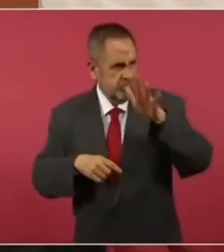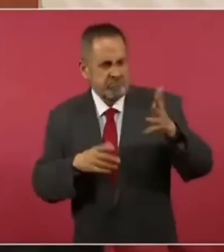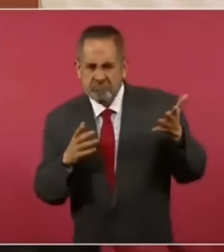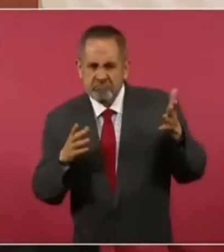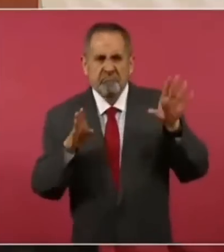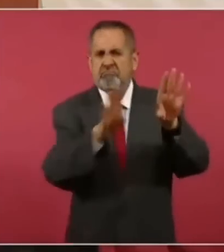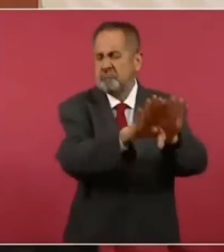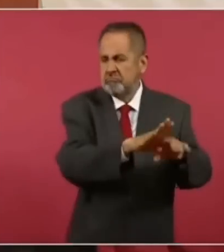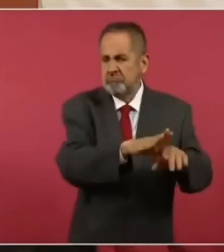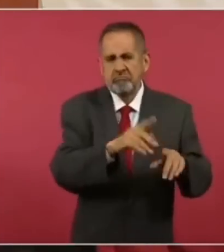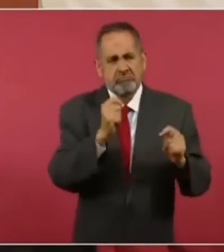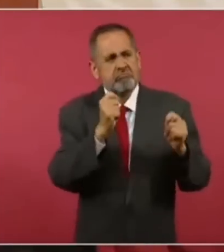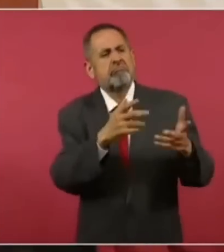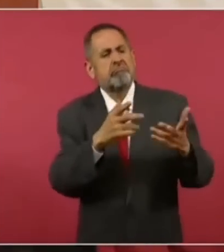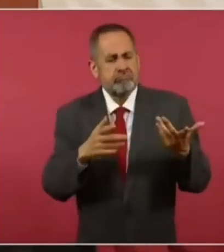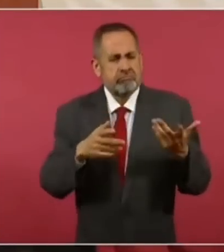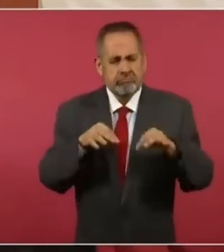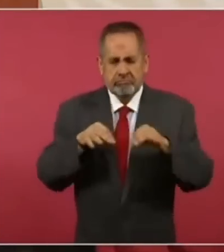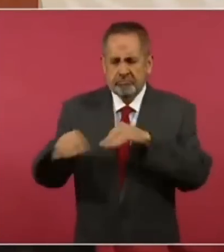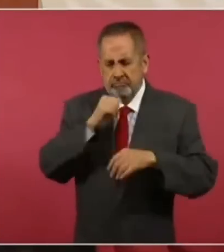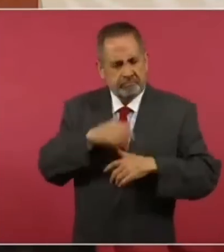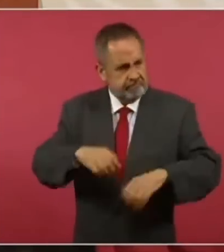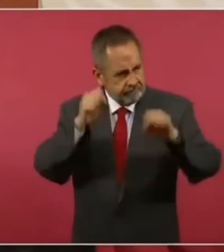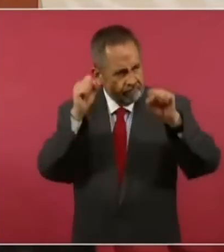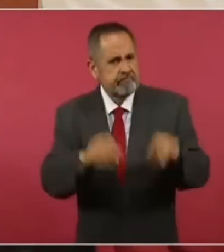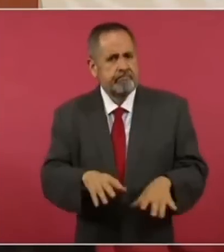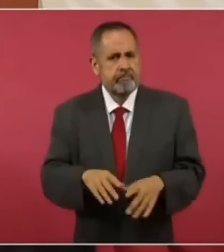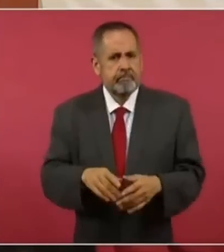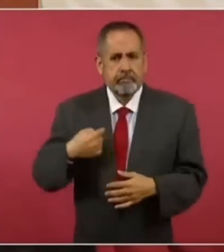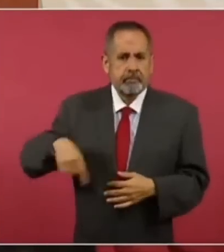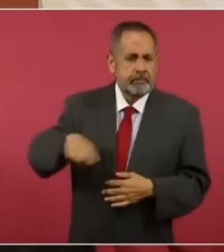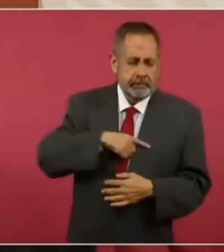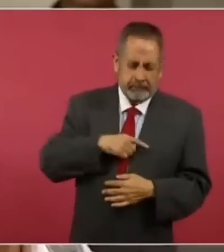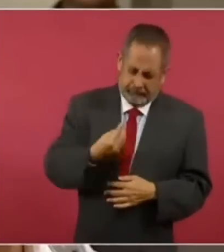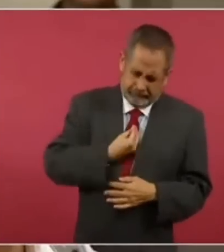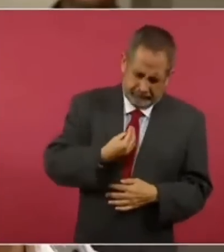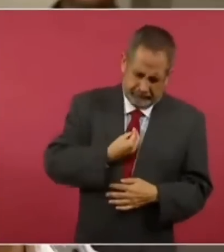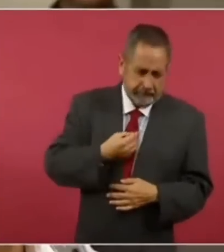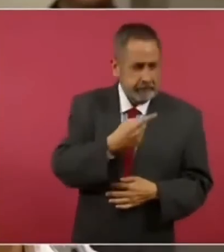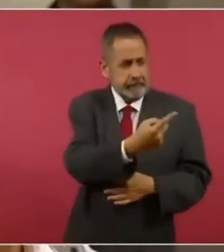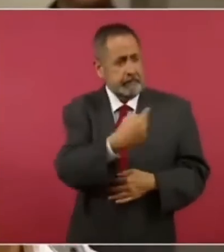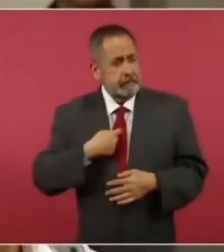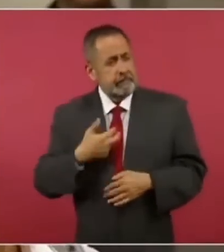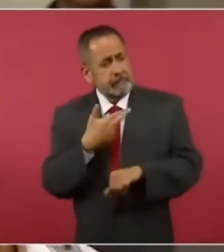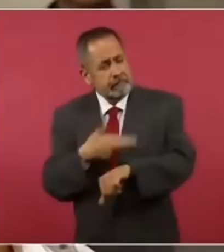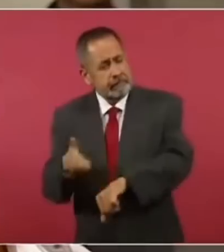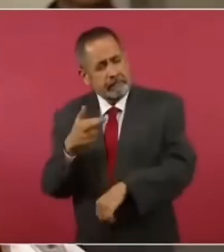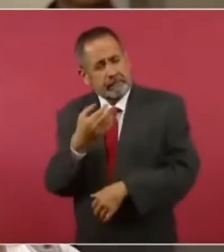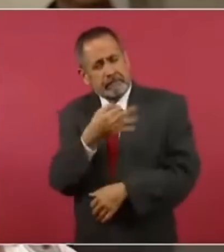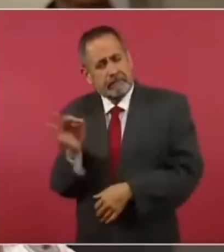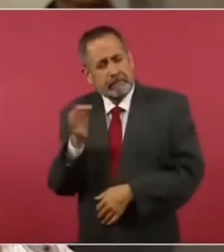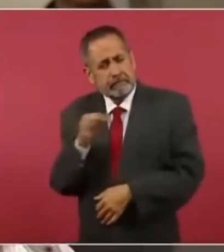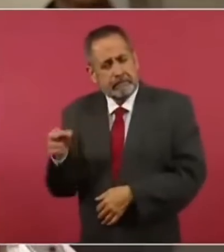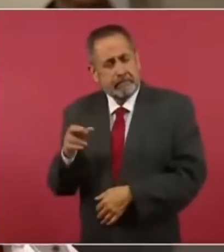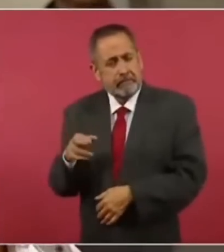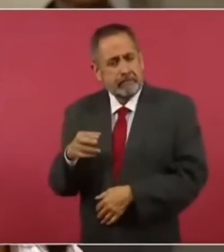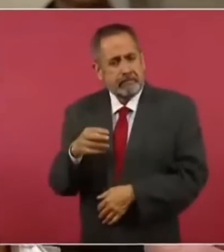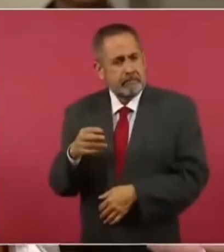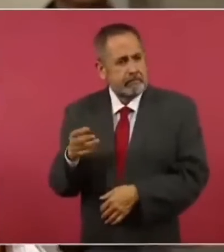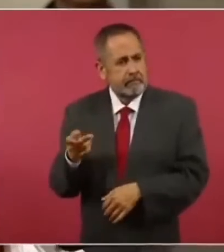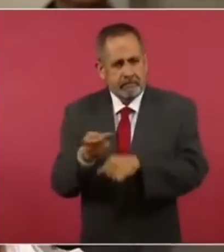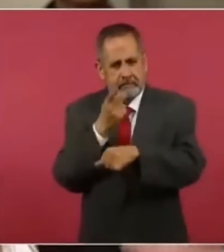varias industrias. ¿Hasta qué punto, presidente, vamos a aguantar estas groserías? Y se lo pregunto, yo que